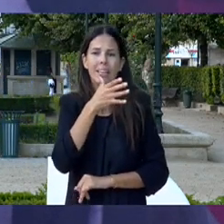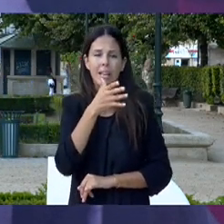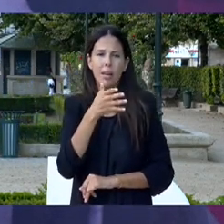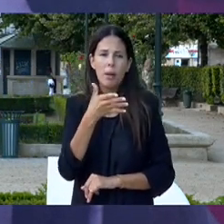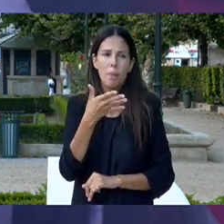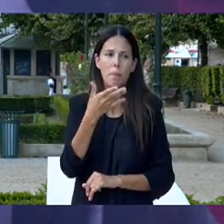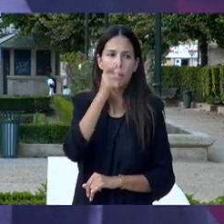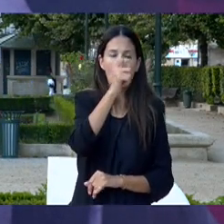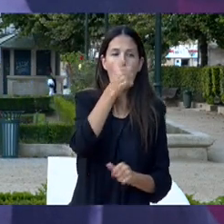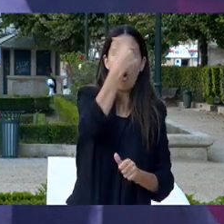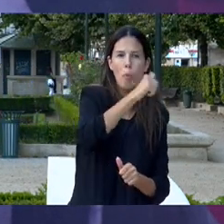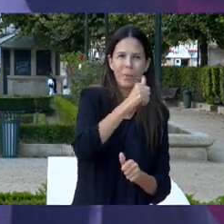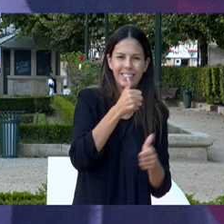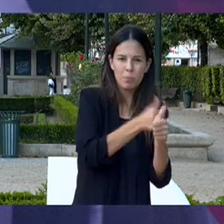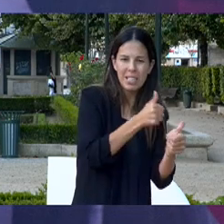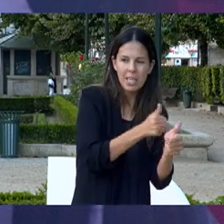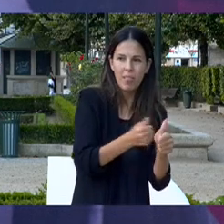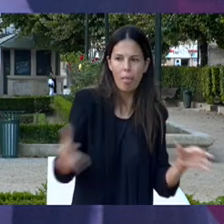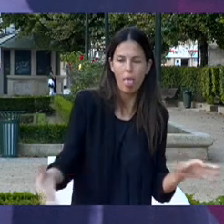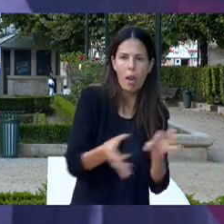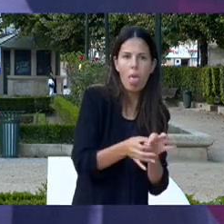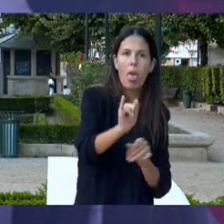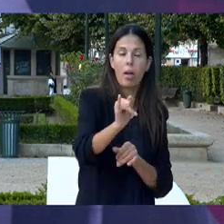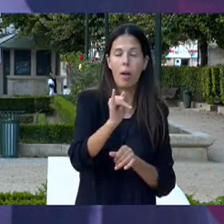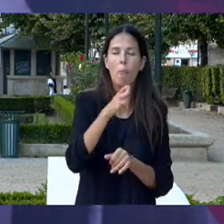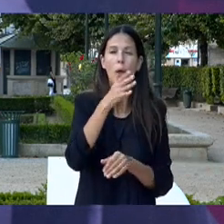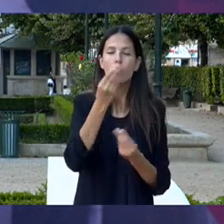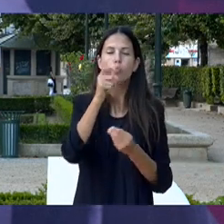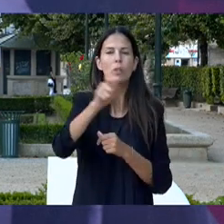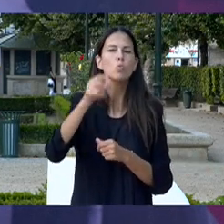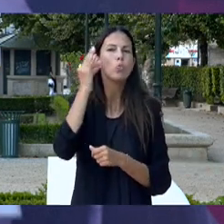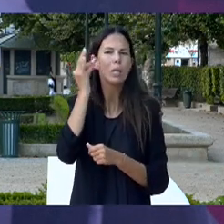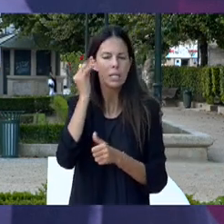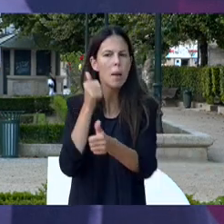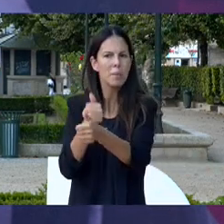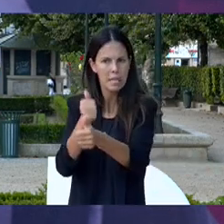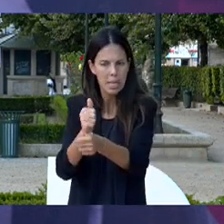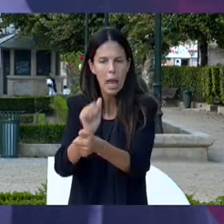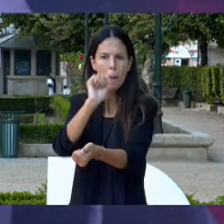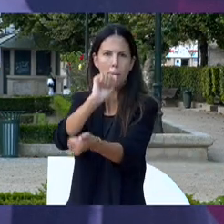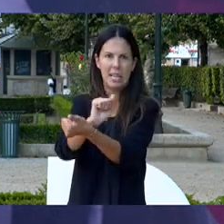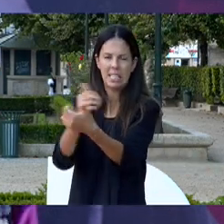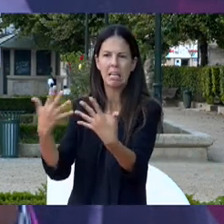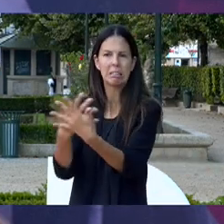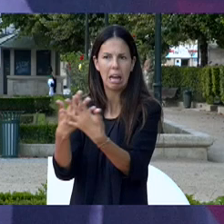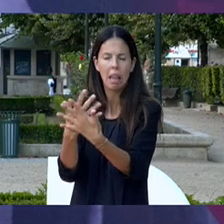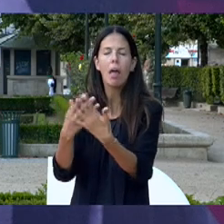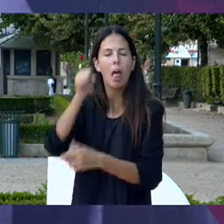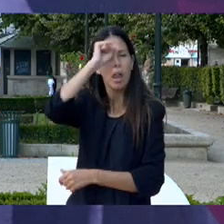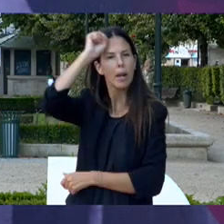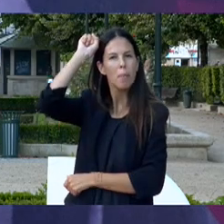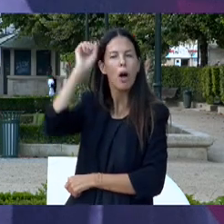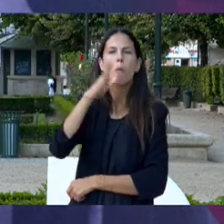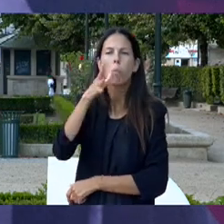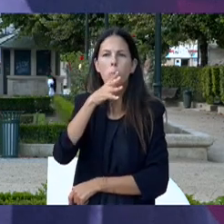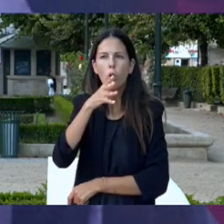homens perseguidos, porque tamén houve moitísimas mulleres que foron perseguidas, que estiveron presas, encarceradas, que foron rapadas, non